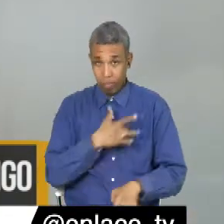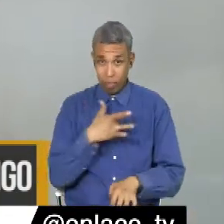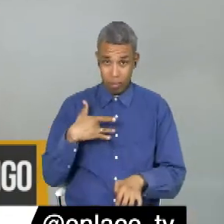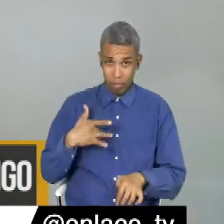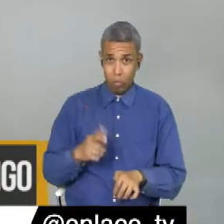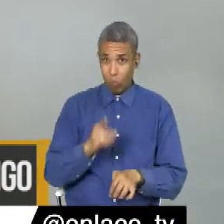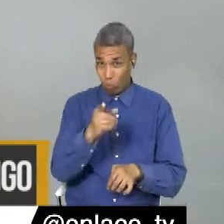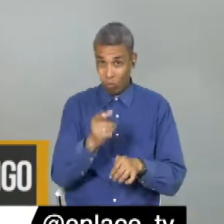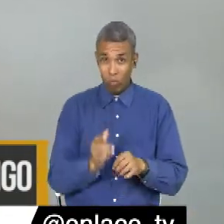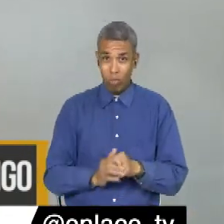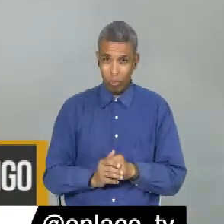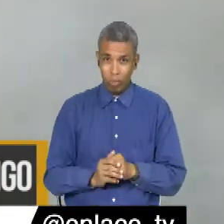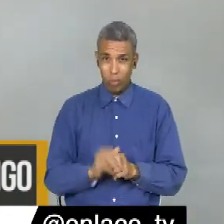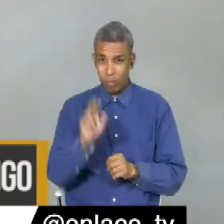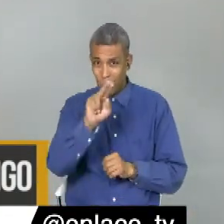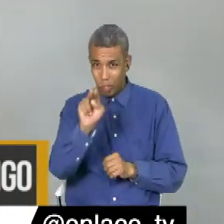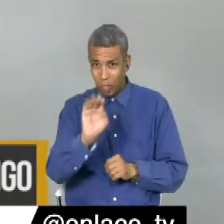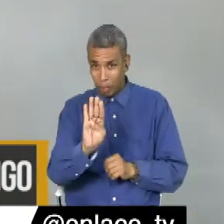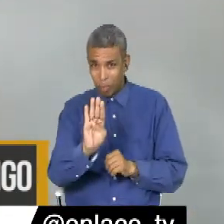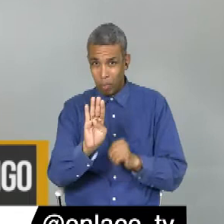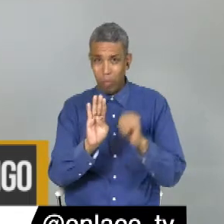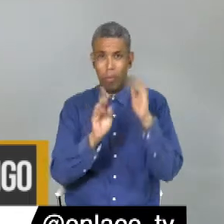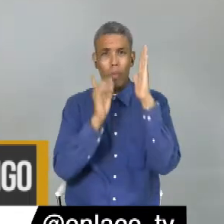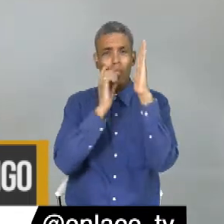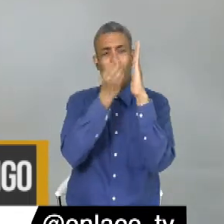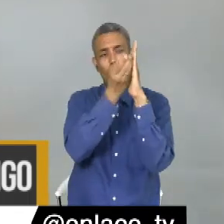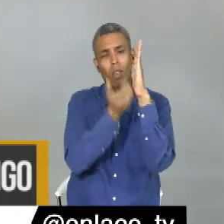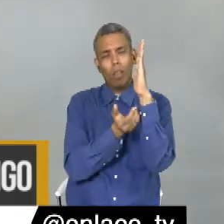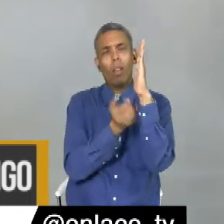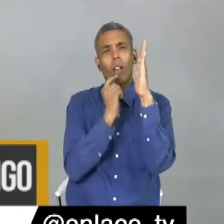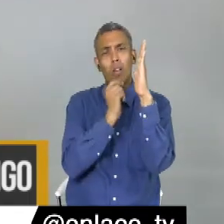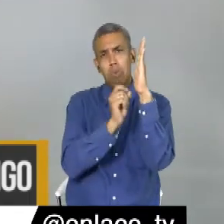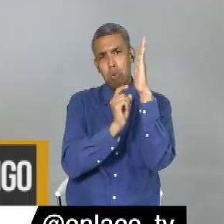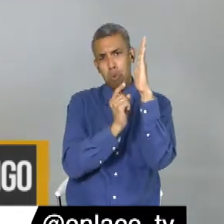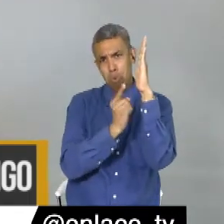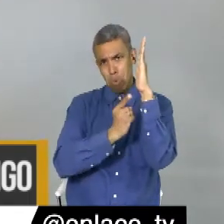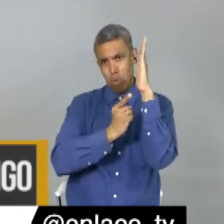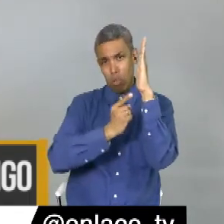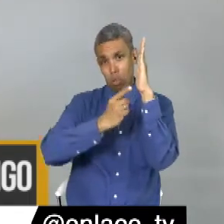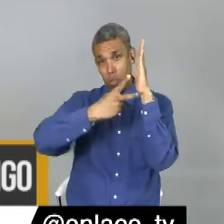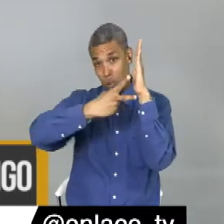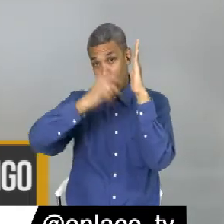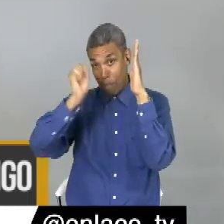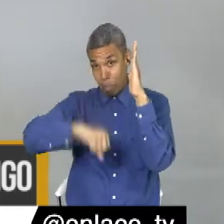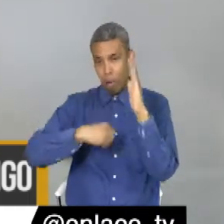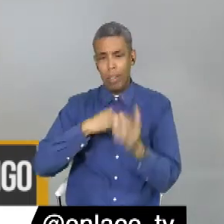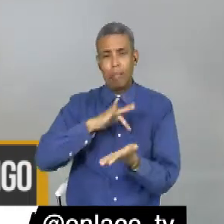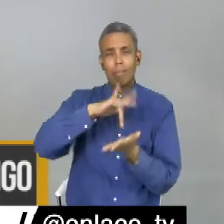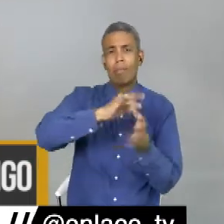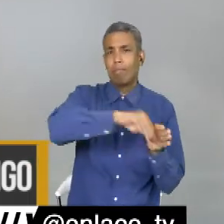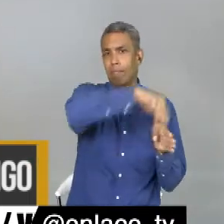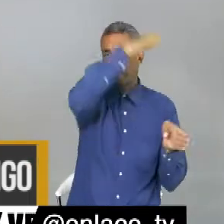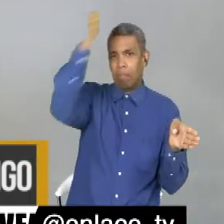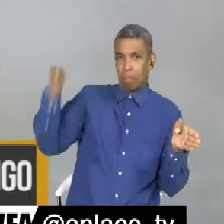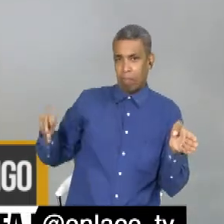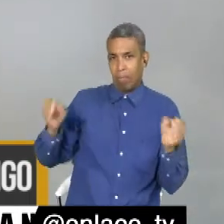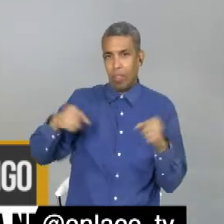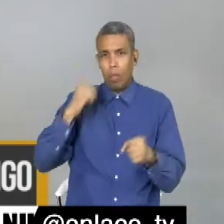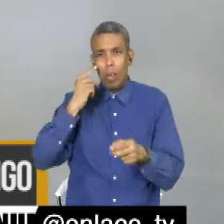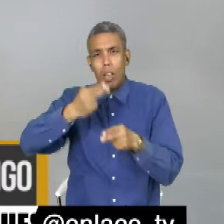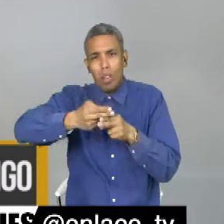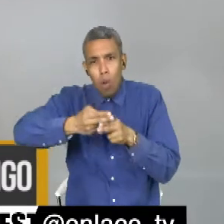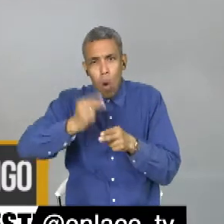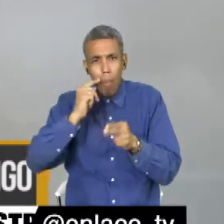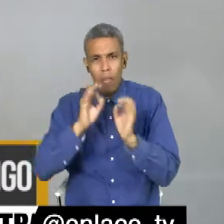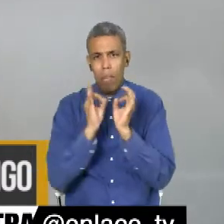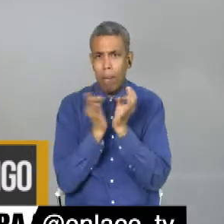usted pertenece al nivel de Sisben 1 y 2, esta información le puede interesar y allí en el Coliseo Luis F. Castellanos, por supuesto, lo esperan este domingo de 8 de la